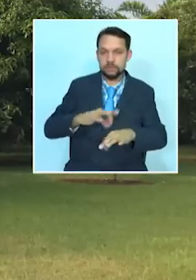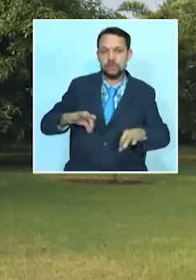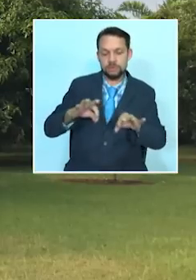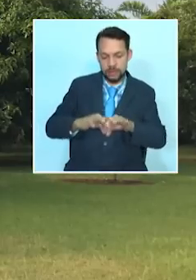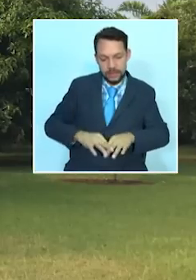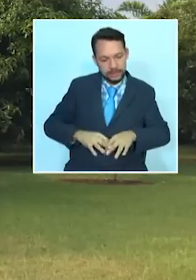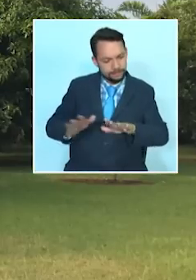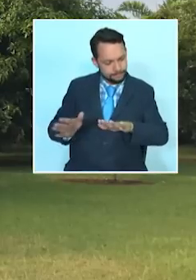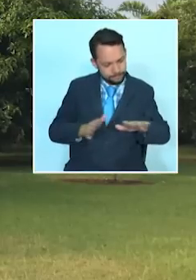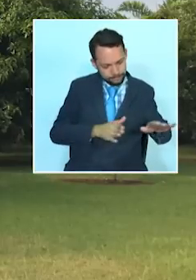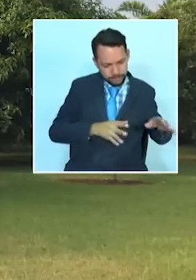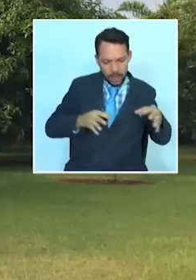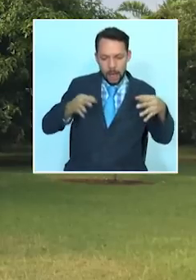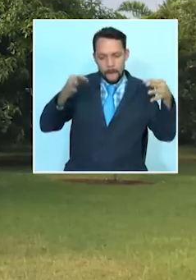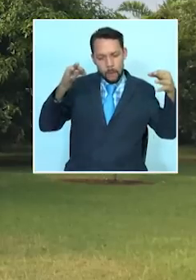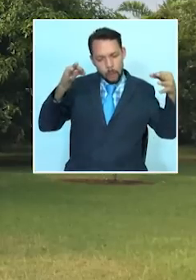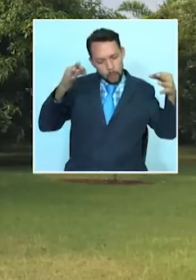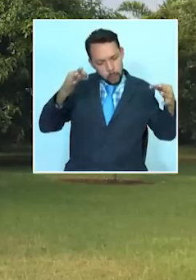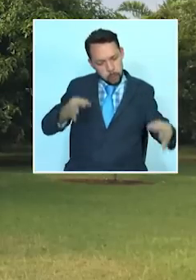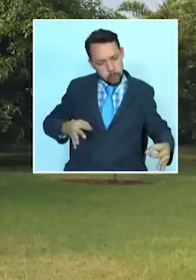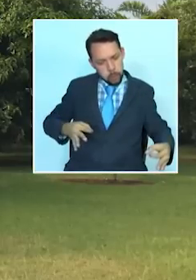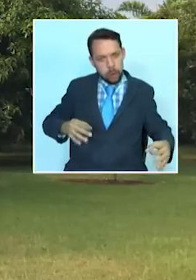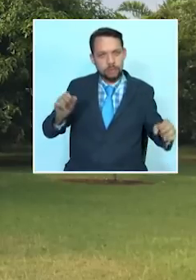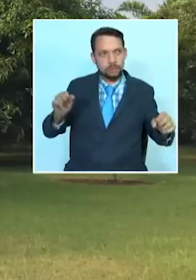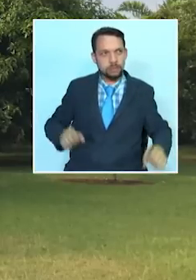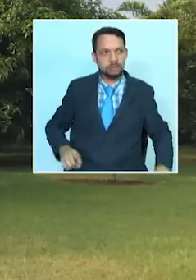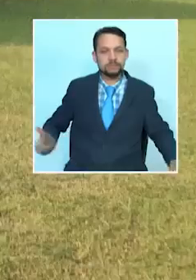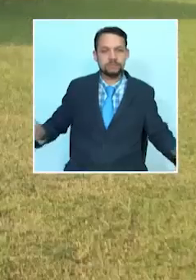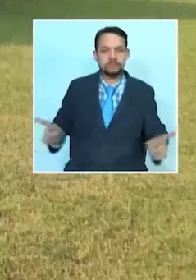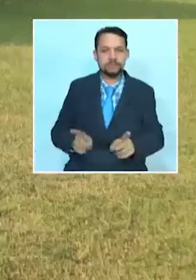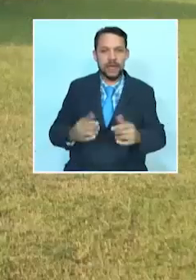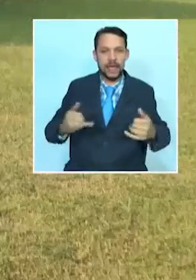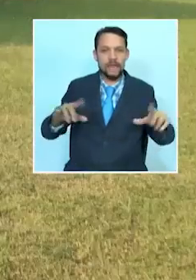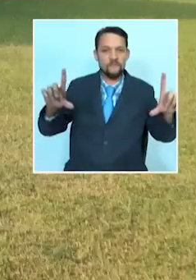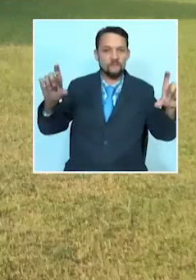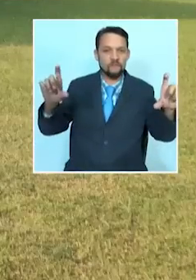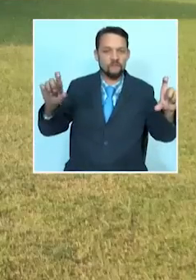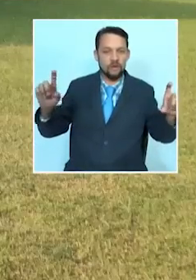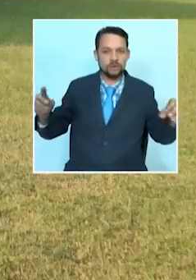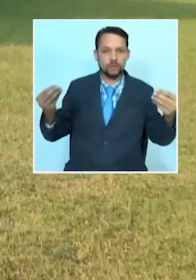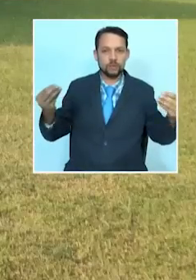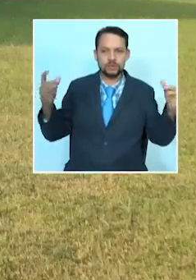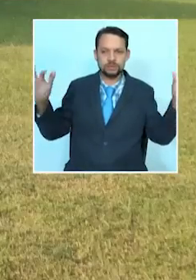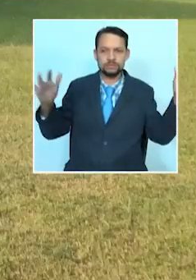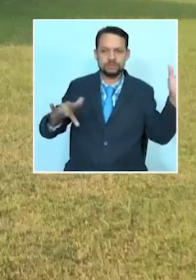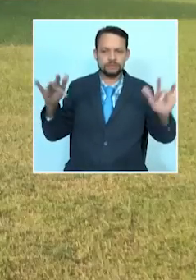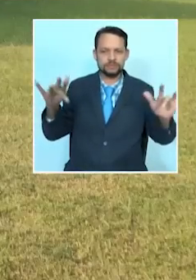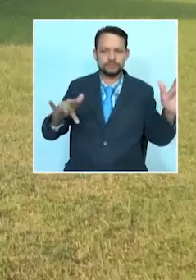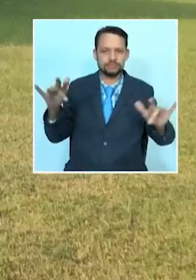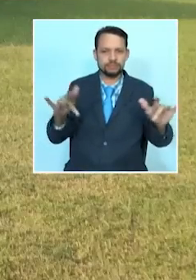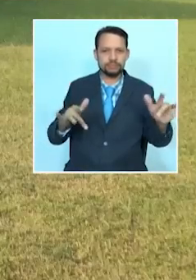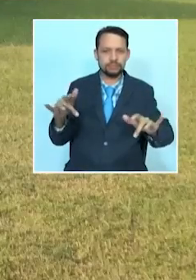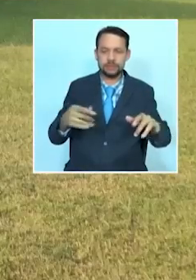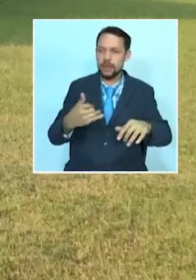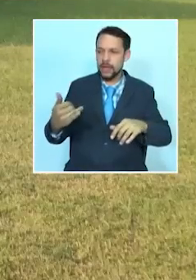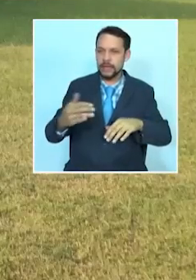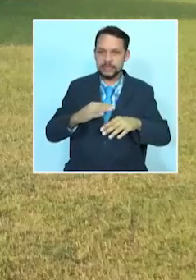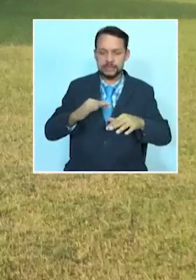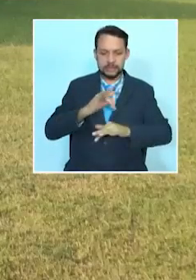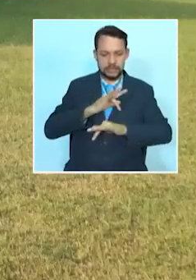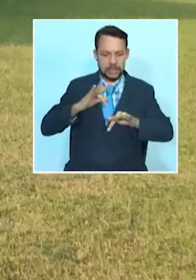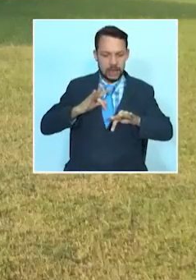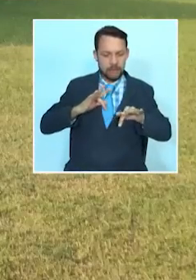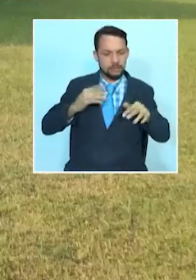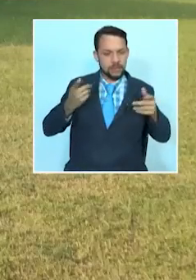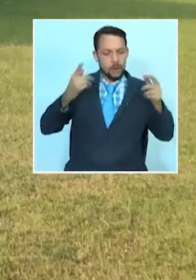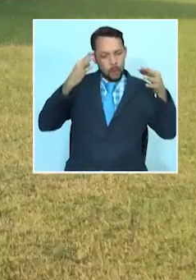eh una imagen con varios de los asistentes Esta técnica esta terapia de relajación